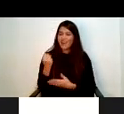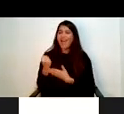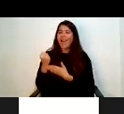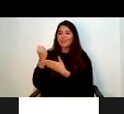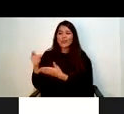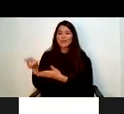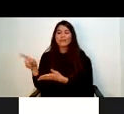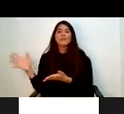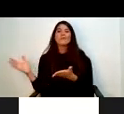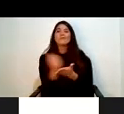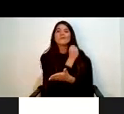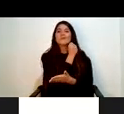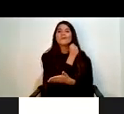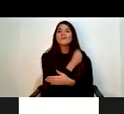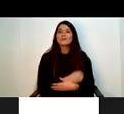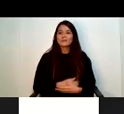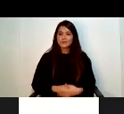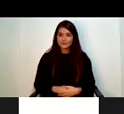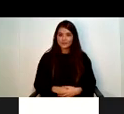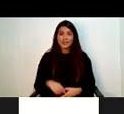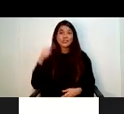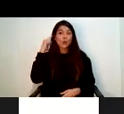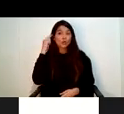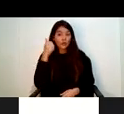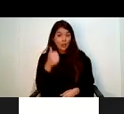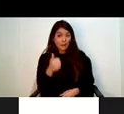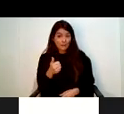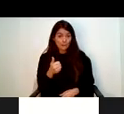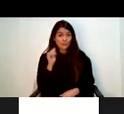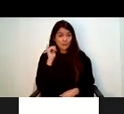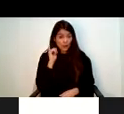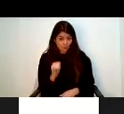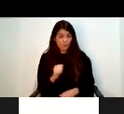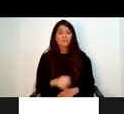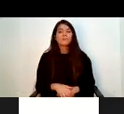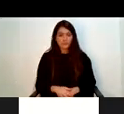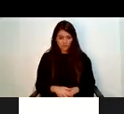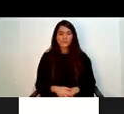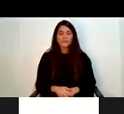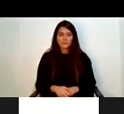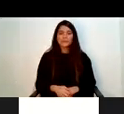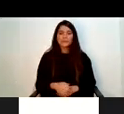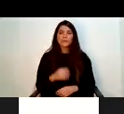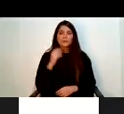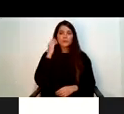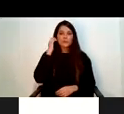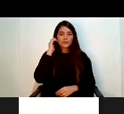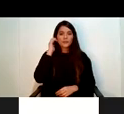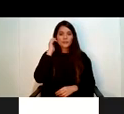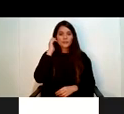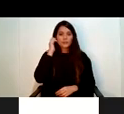quiere. ¿Me escucho bien? ¿Sí? Sí, parece que sí. Que veo unas